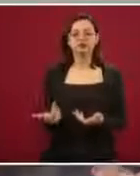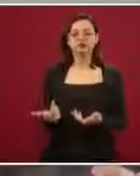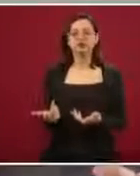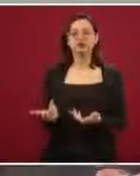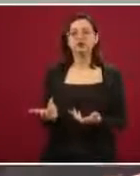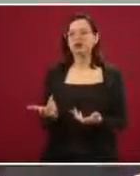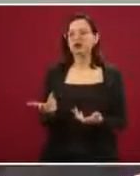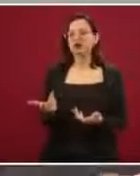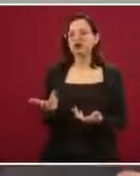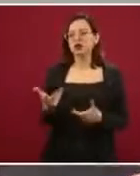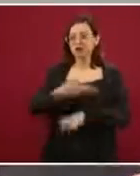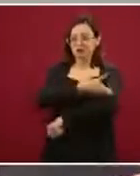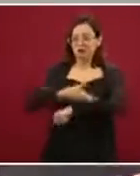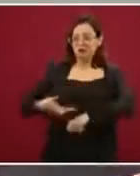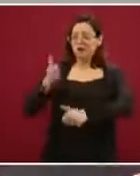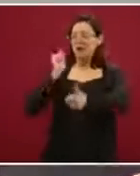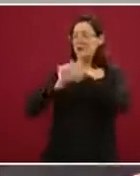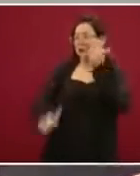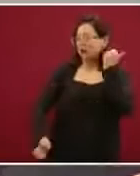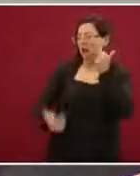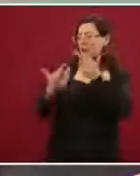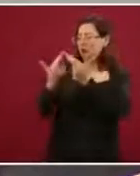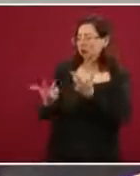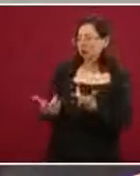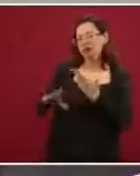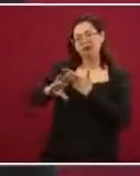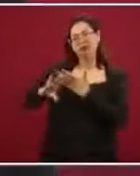evitar la desintegración de las familias,